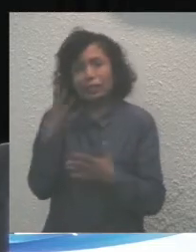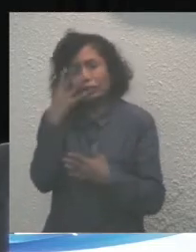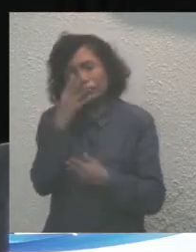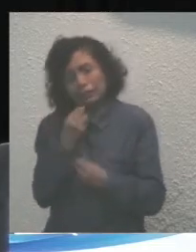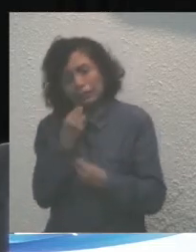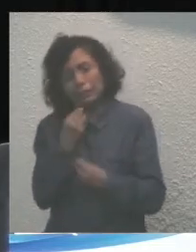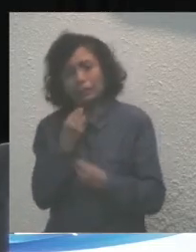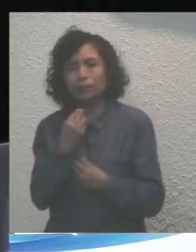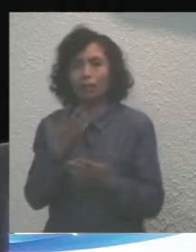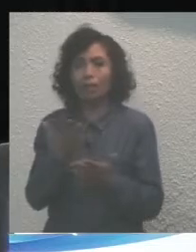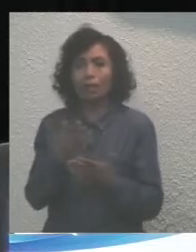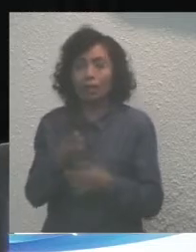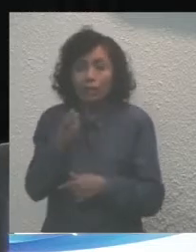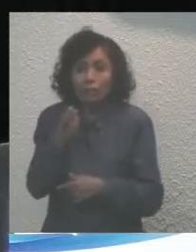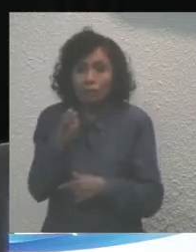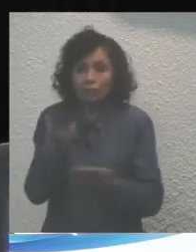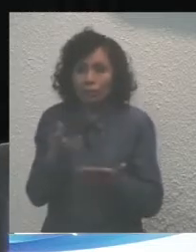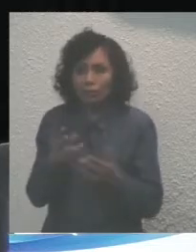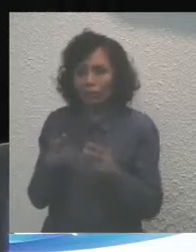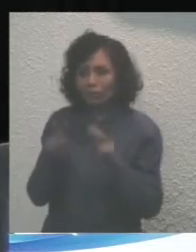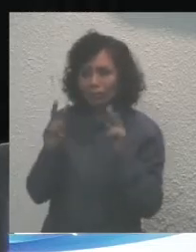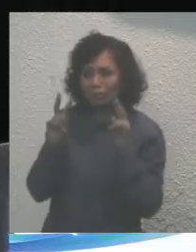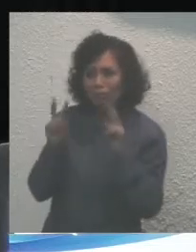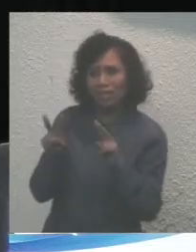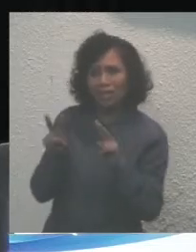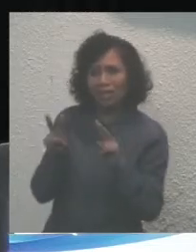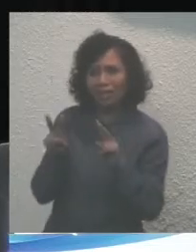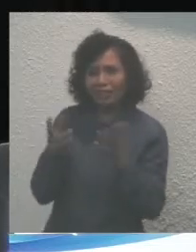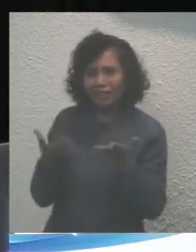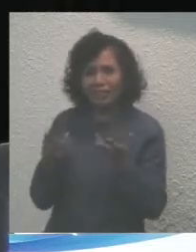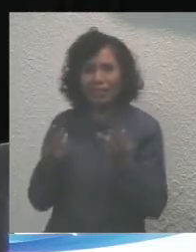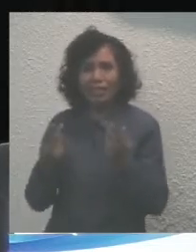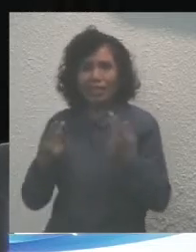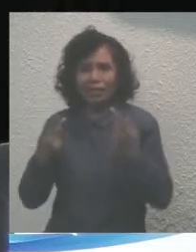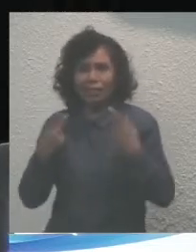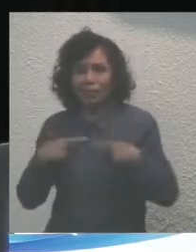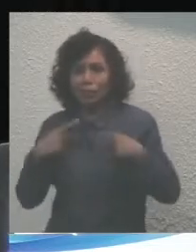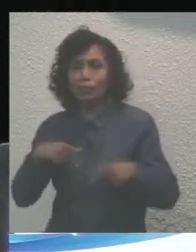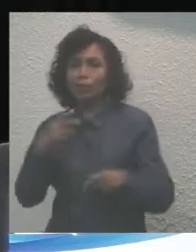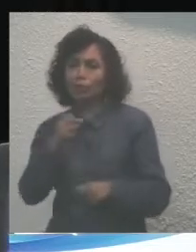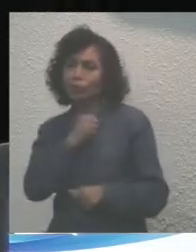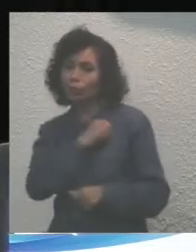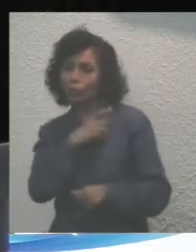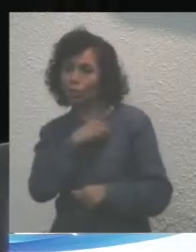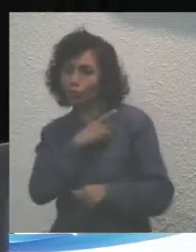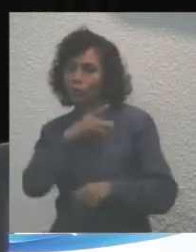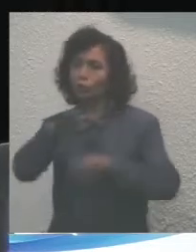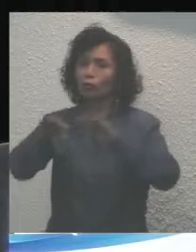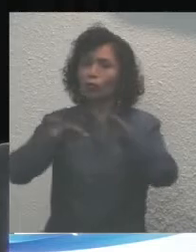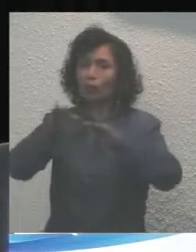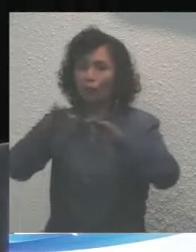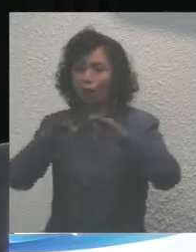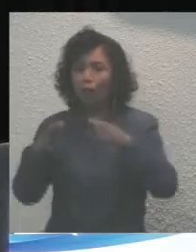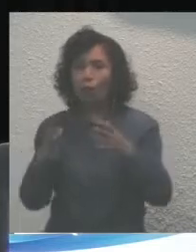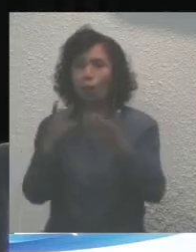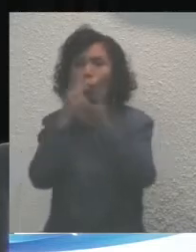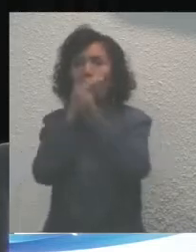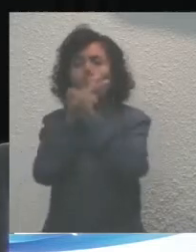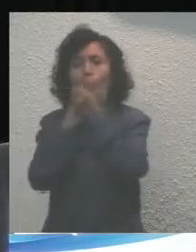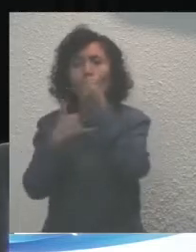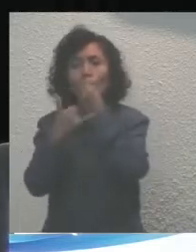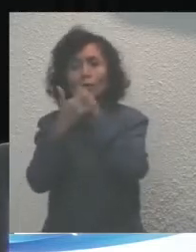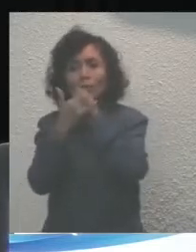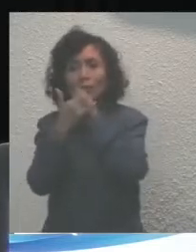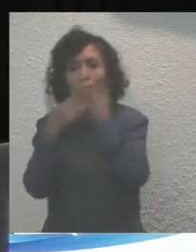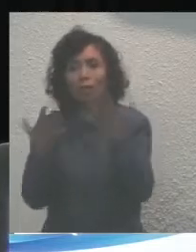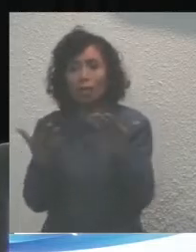duelo, que nos han hecho ver lo endeble que puede ser la salud, el trabajo y los proyectos que